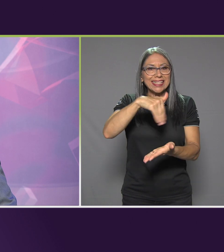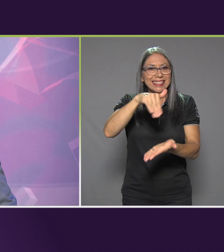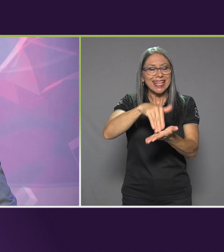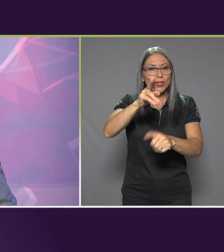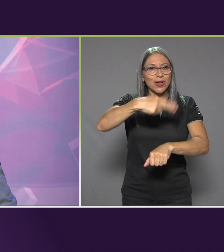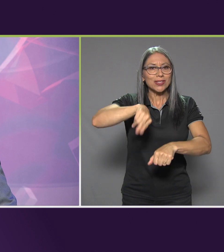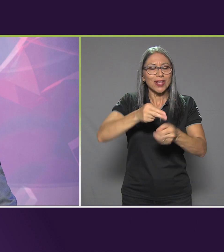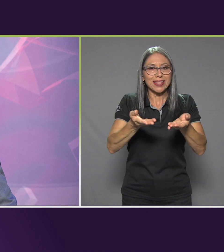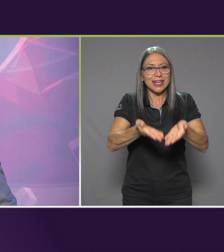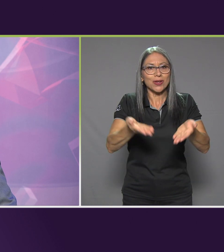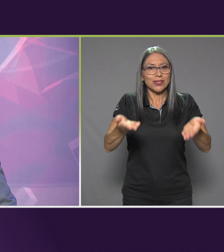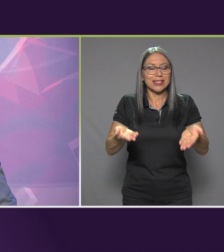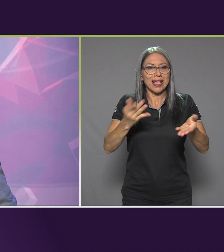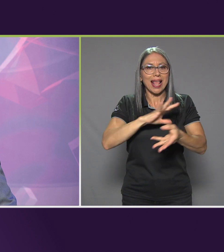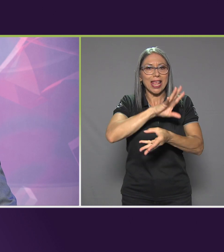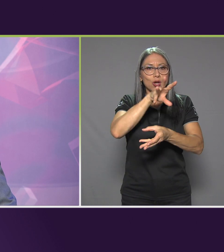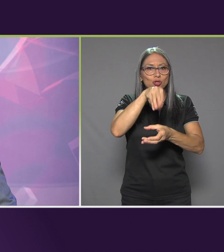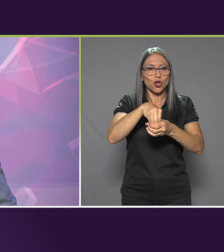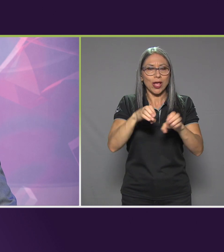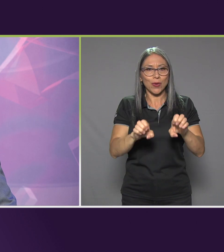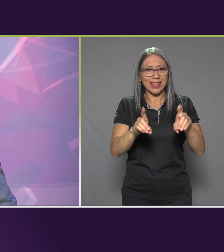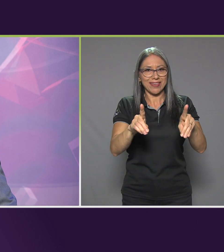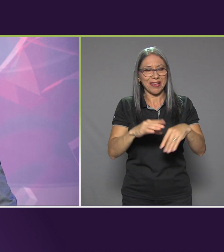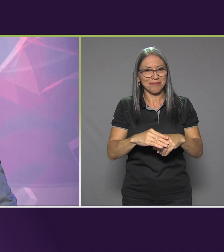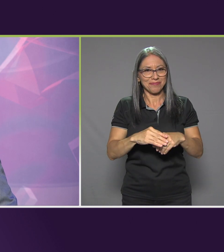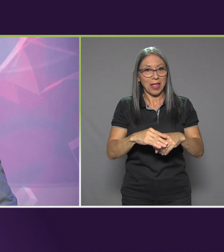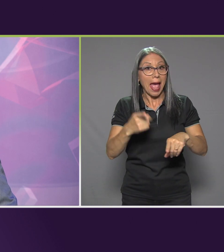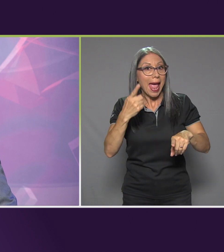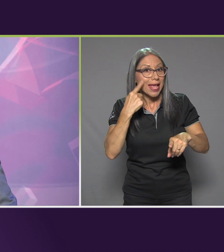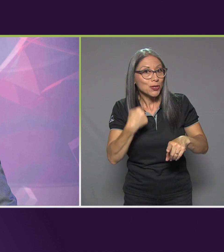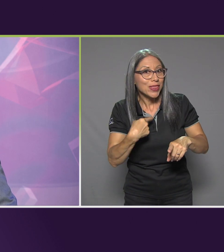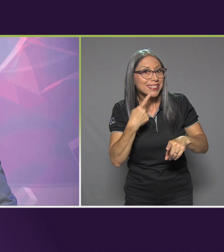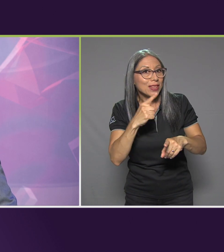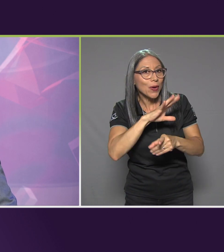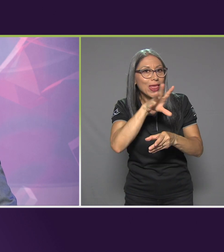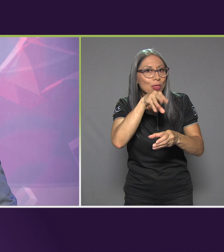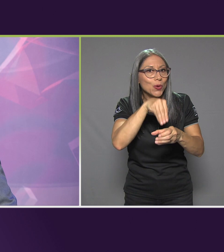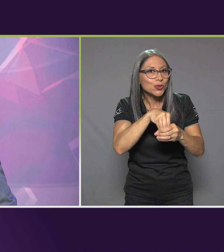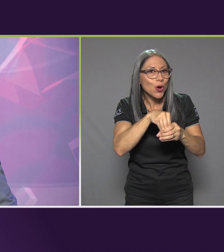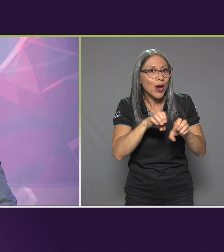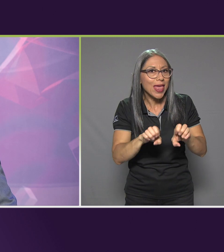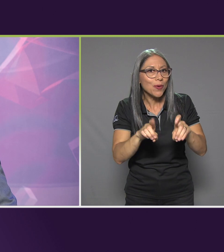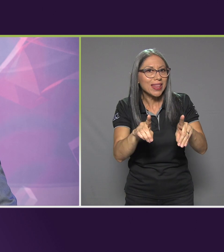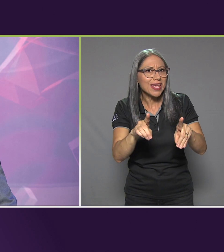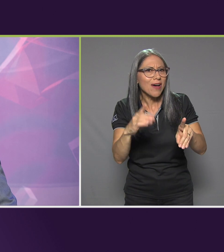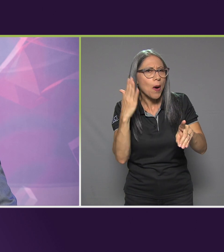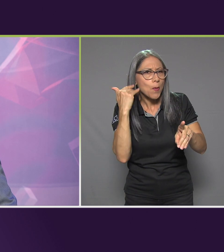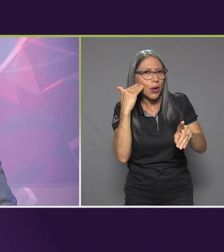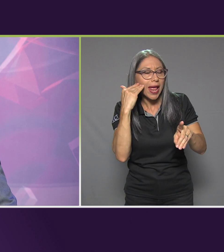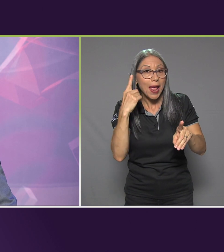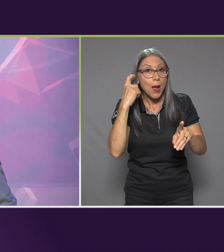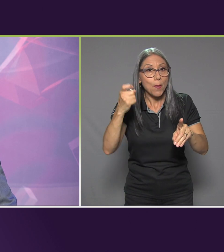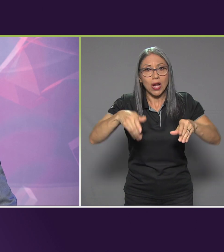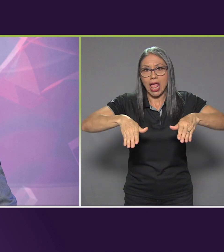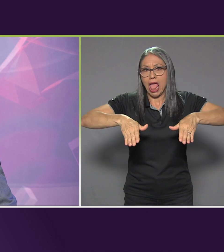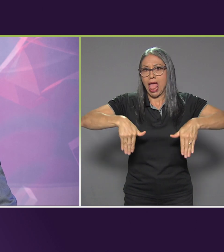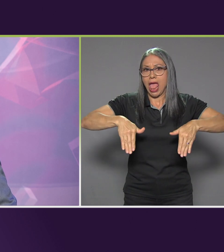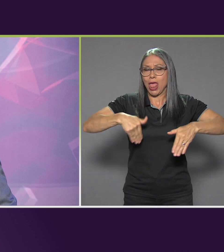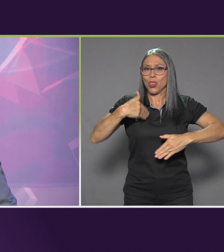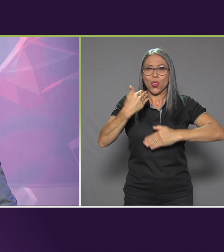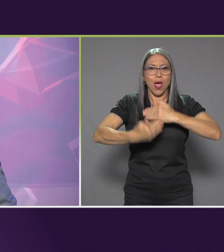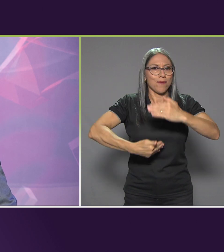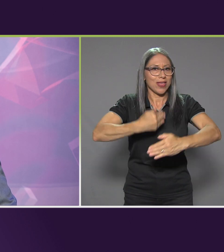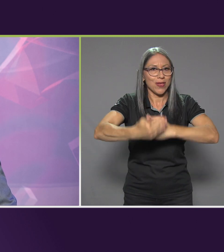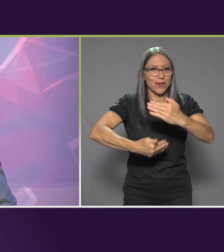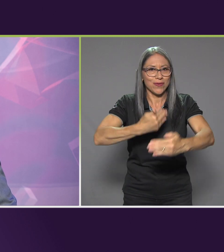Centro Nacional de Recursos para la Inclusión Educativa. Ojo que estoy diciendo inclusión educativa porque todavía no había